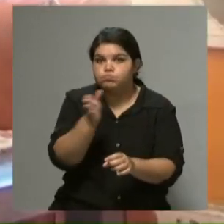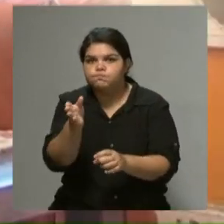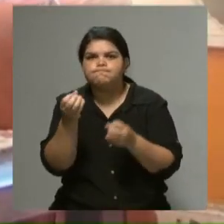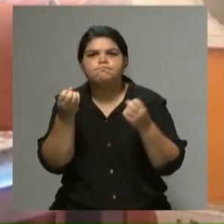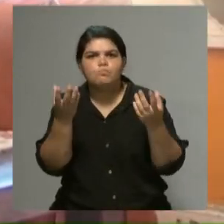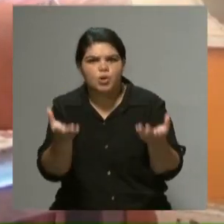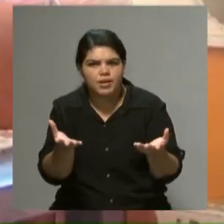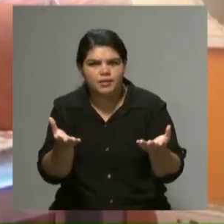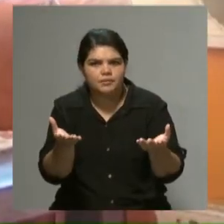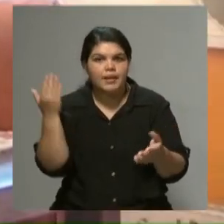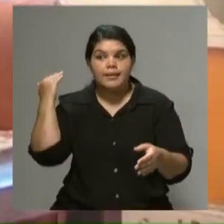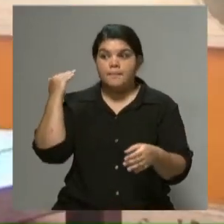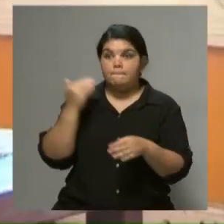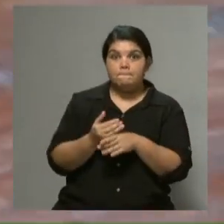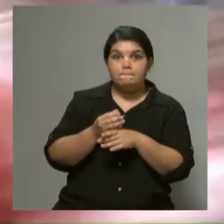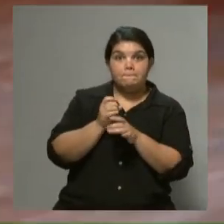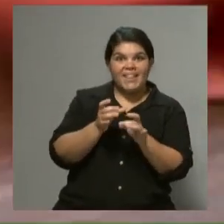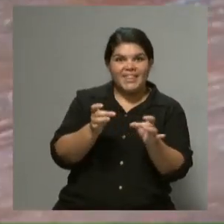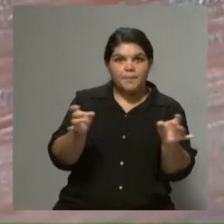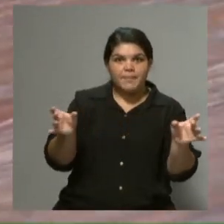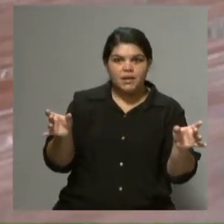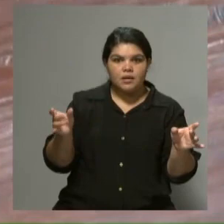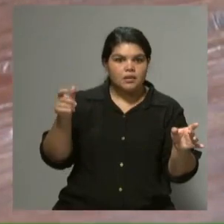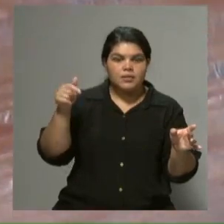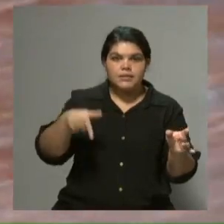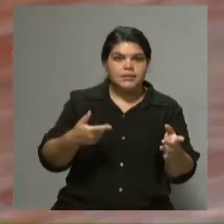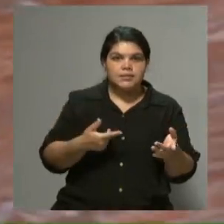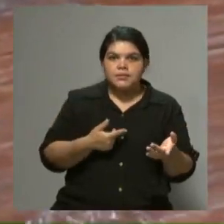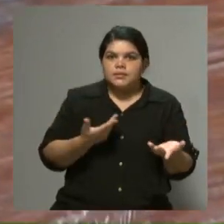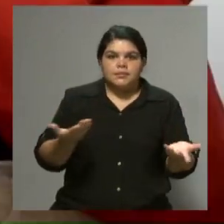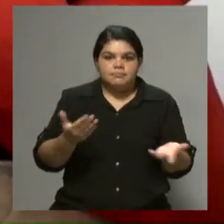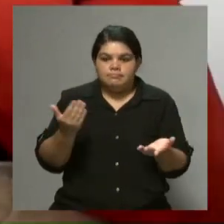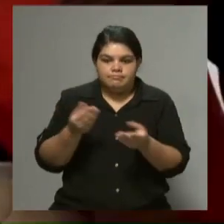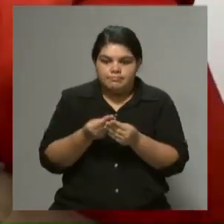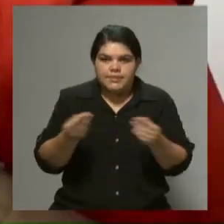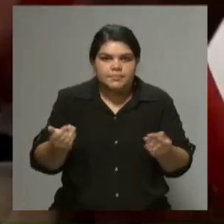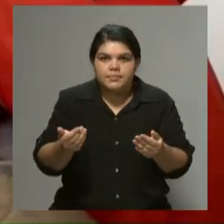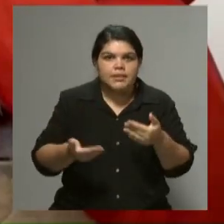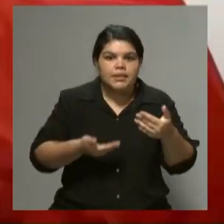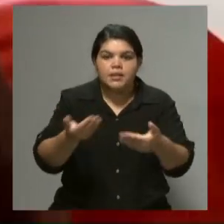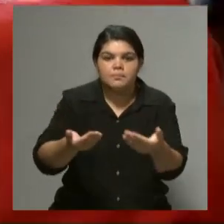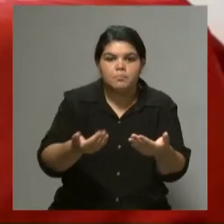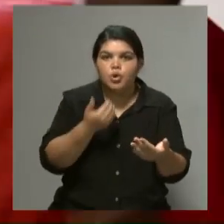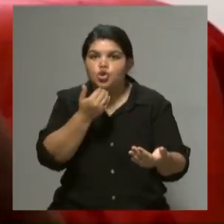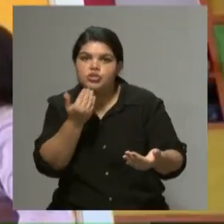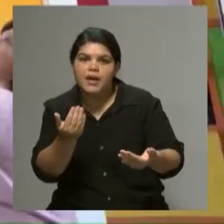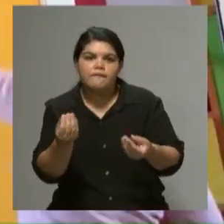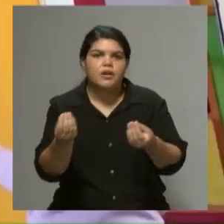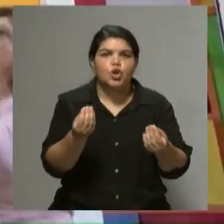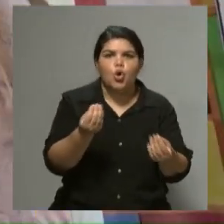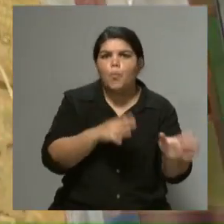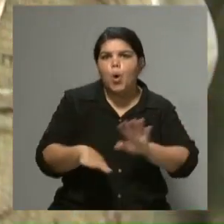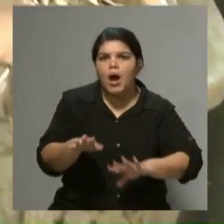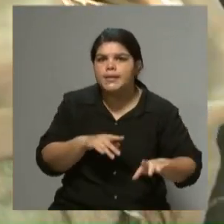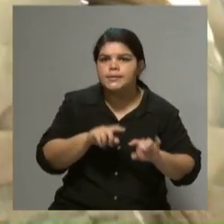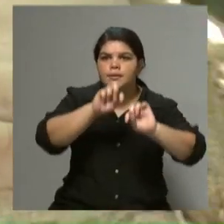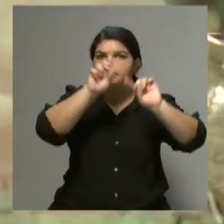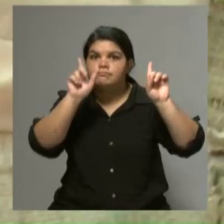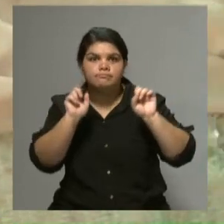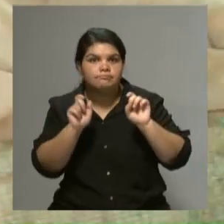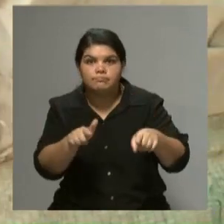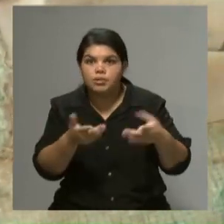todo estancarse tanto, no alcanzaba, no sabías qué iba a suceder. Entonces, se tuvieron que reinventar muchas